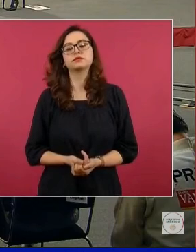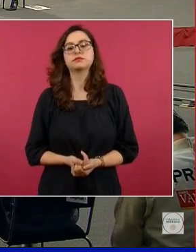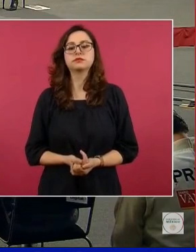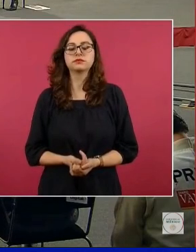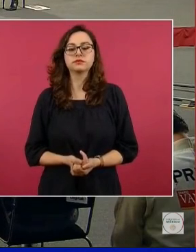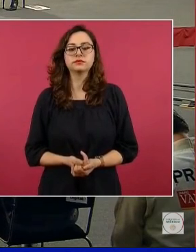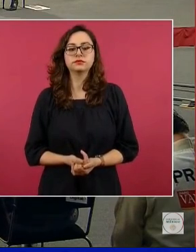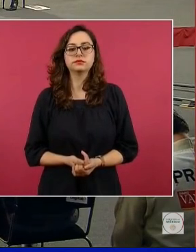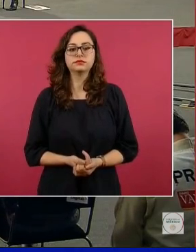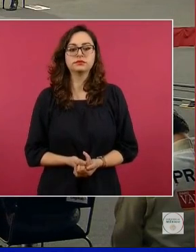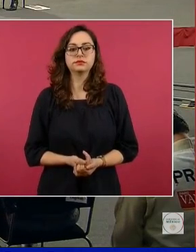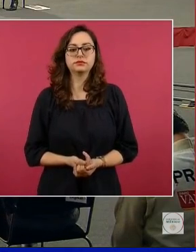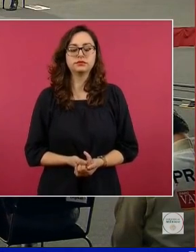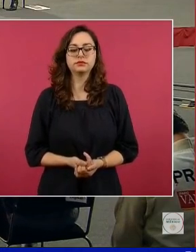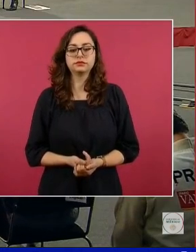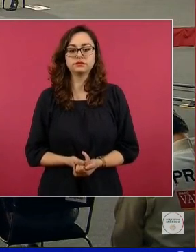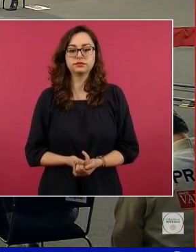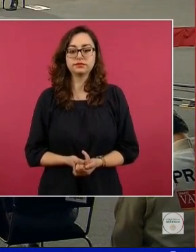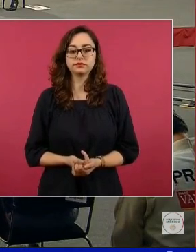sector pecuario,